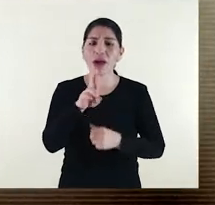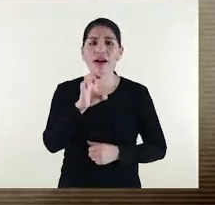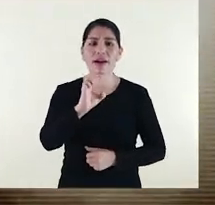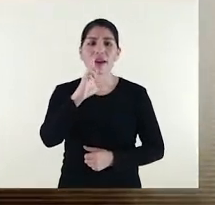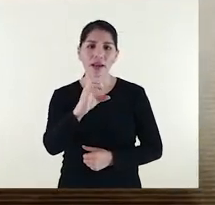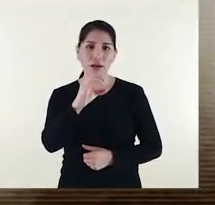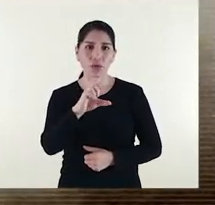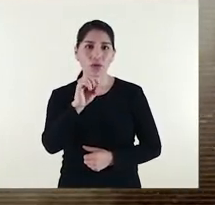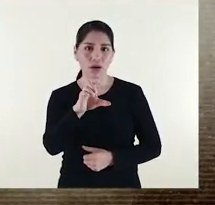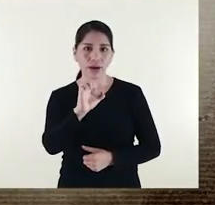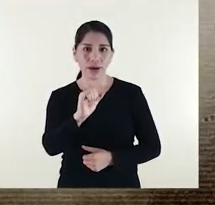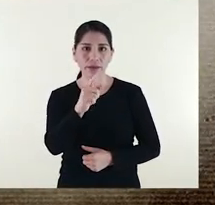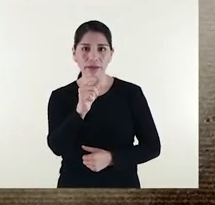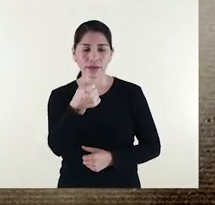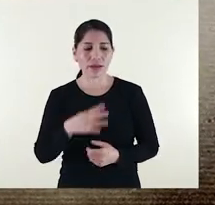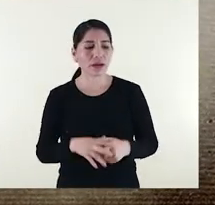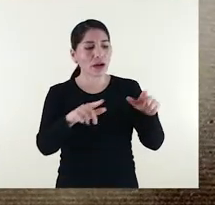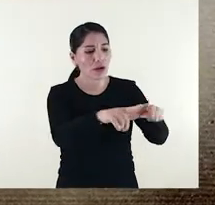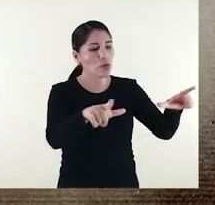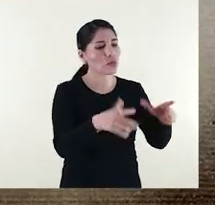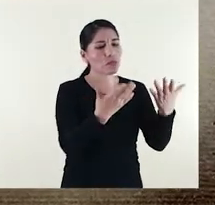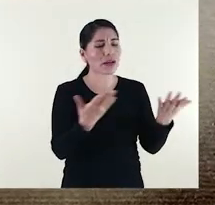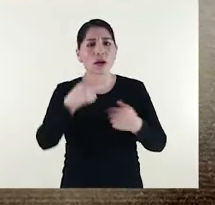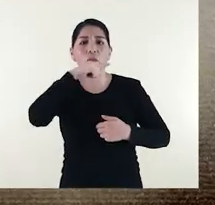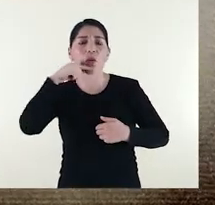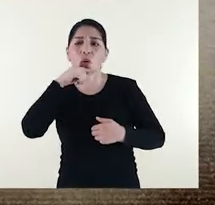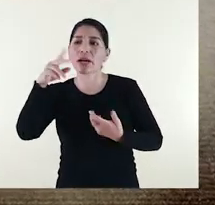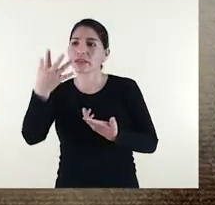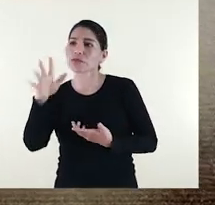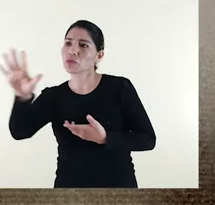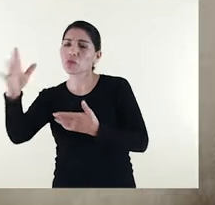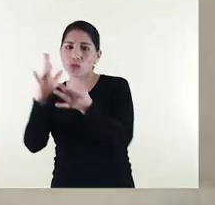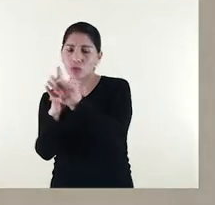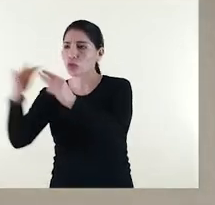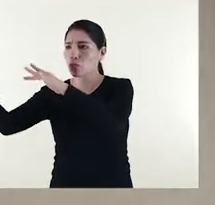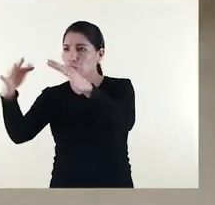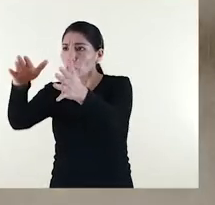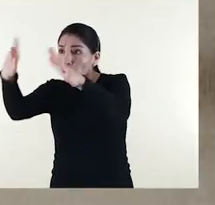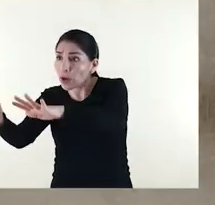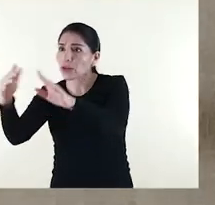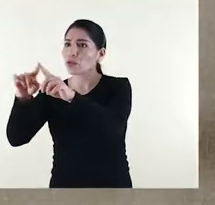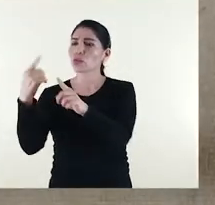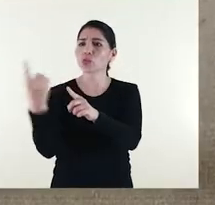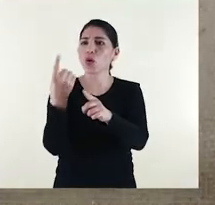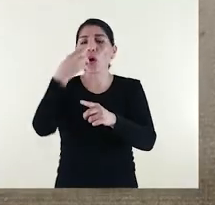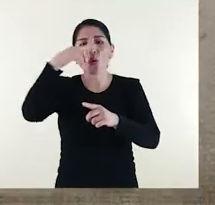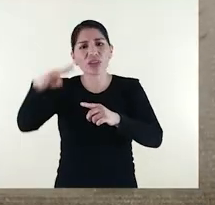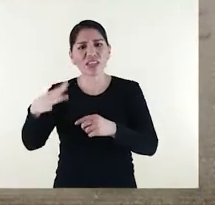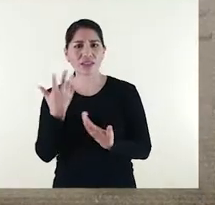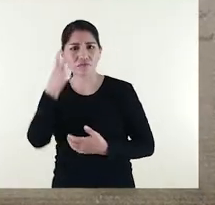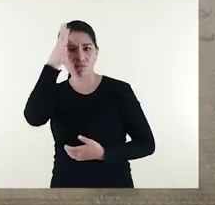su convento de la Recoleta. Era un espacio para mujeres viudas de las guerras y para que las niñas huérfanas reciban educación.